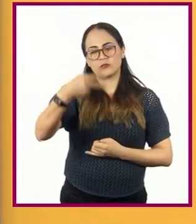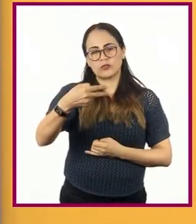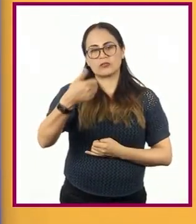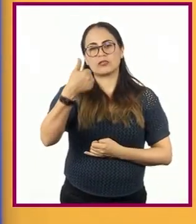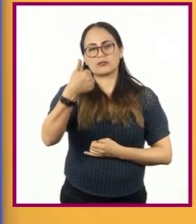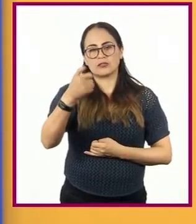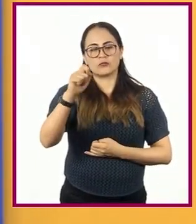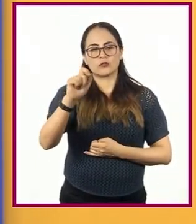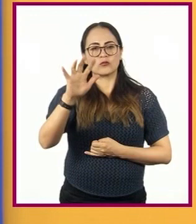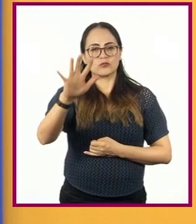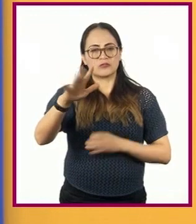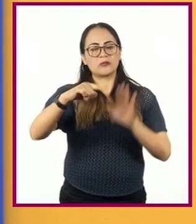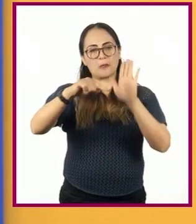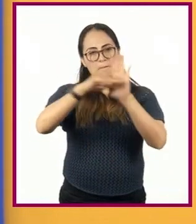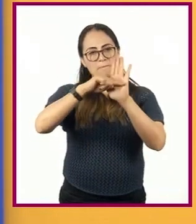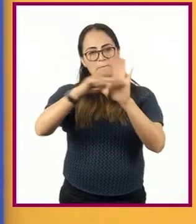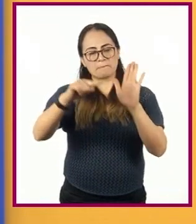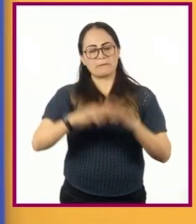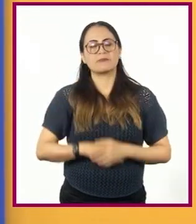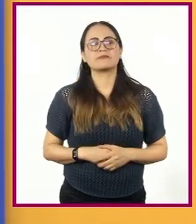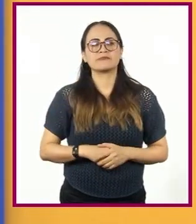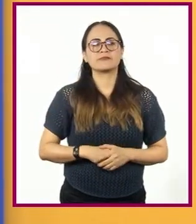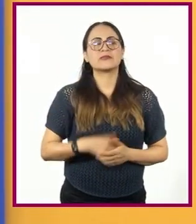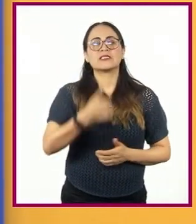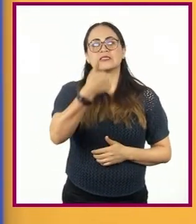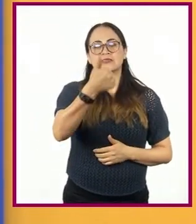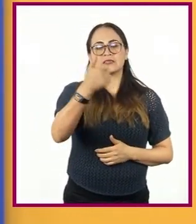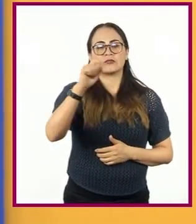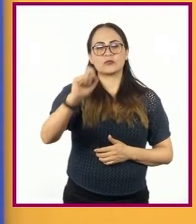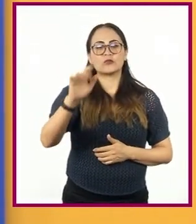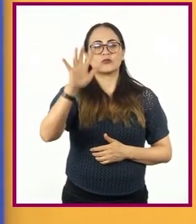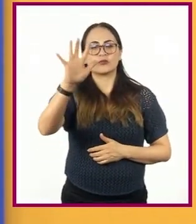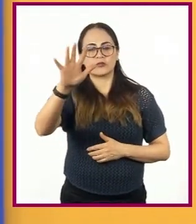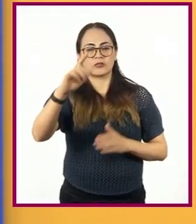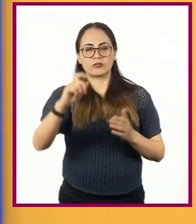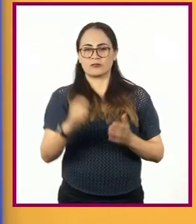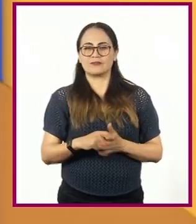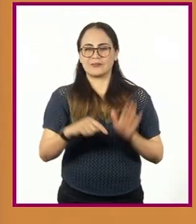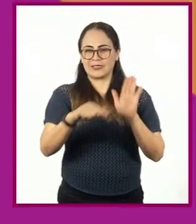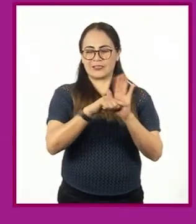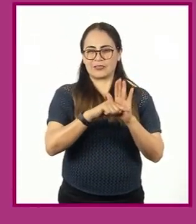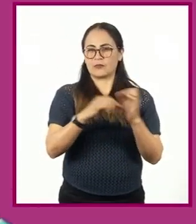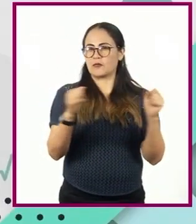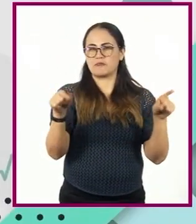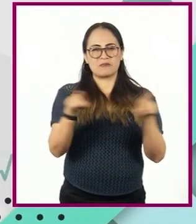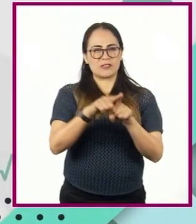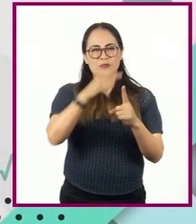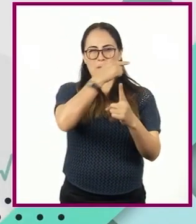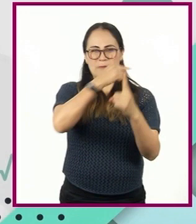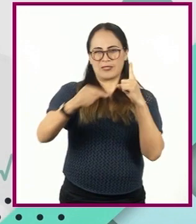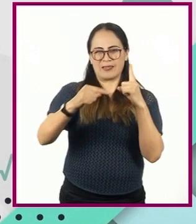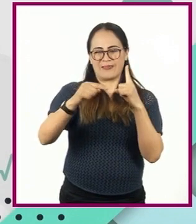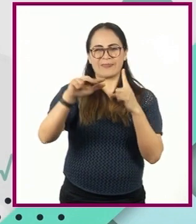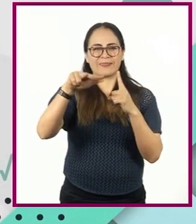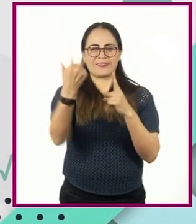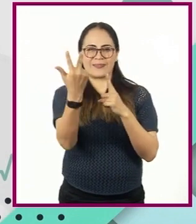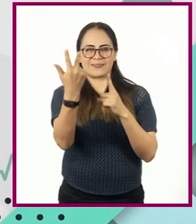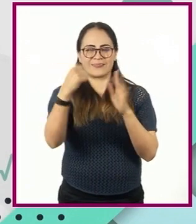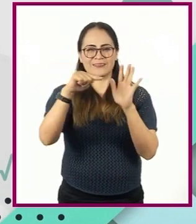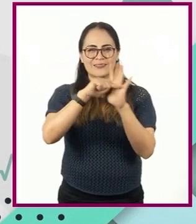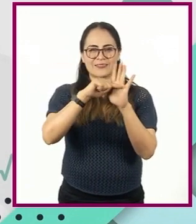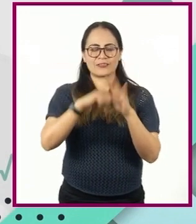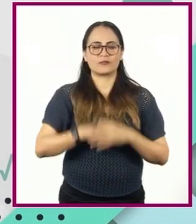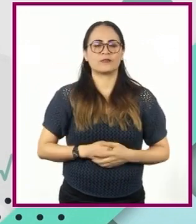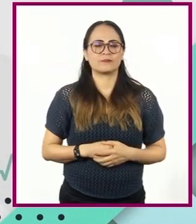negativo. Efectivamente, 6.5 negativo es la mitad de 13 negativo. Se han resuelto